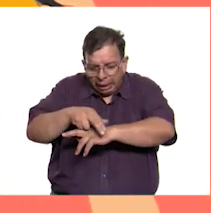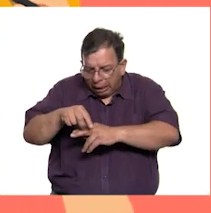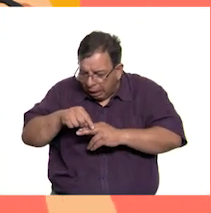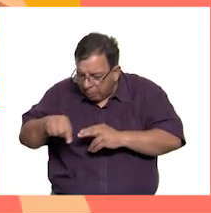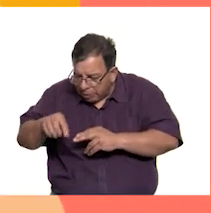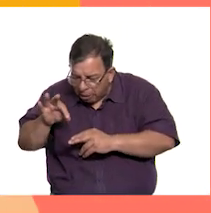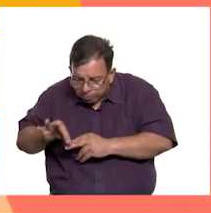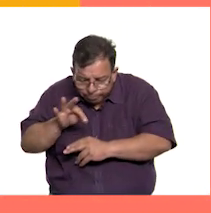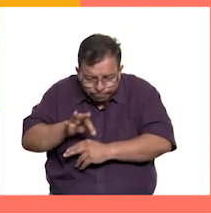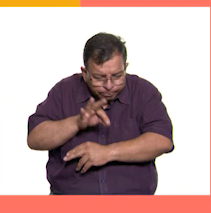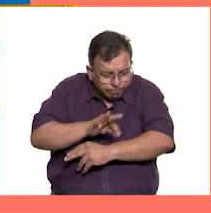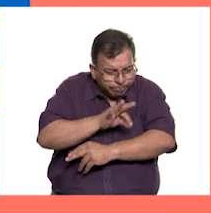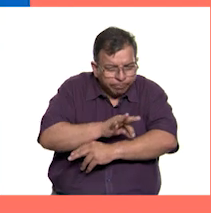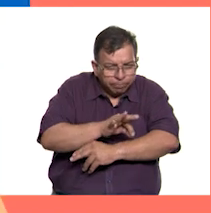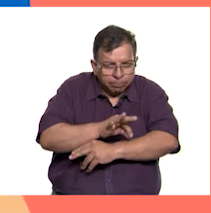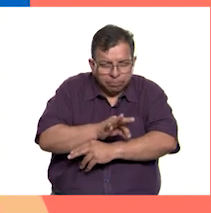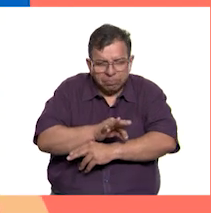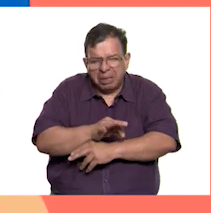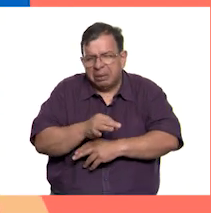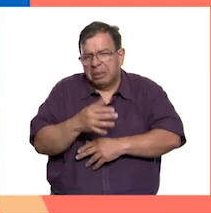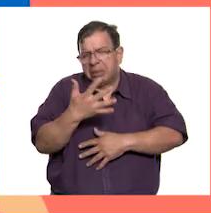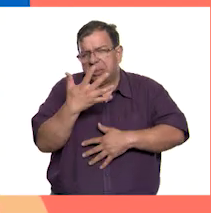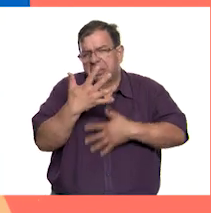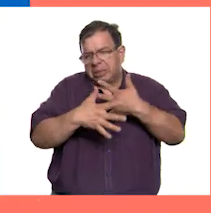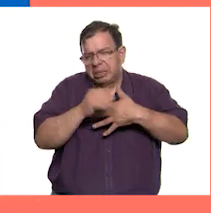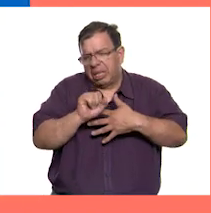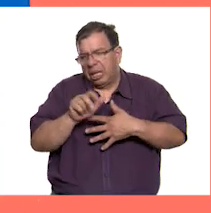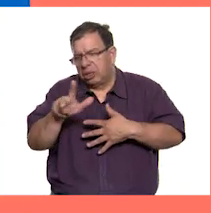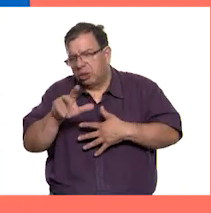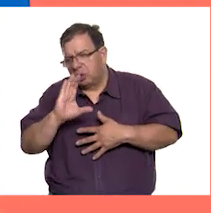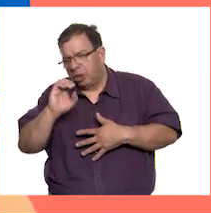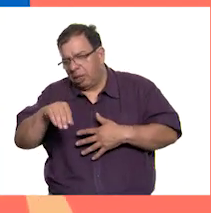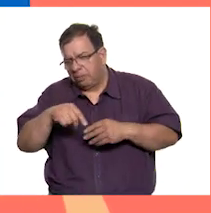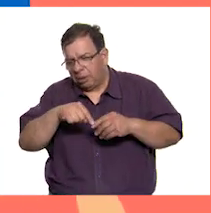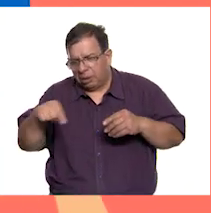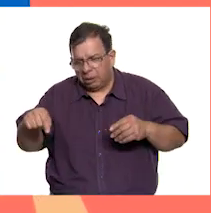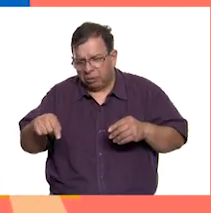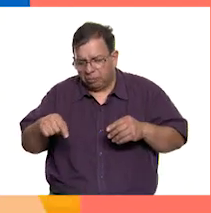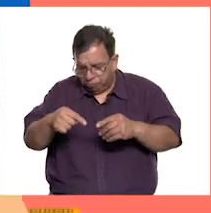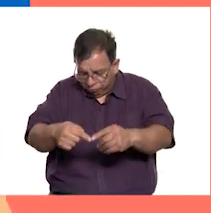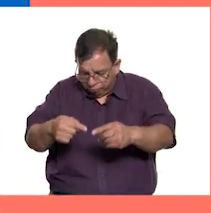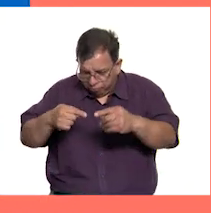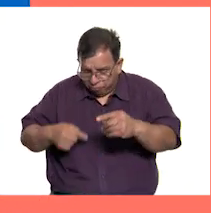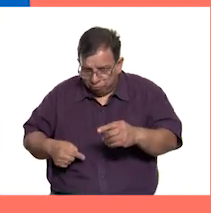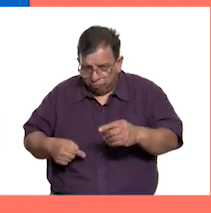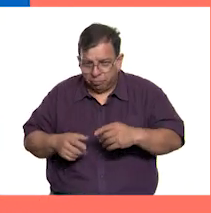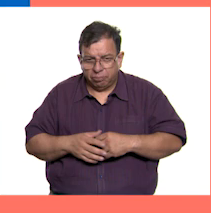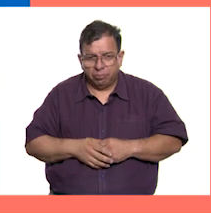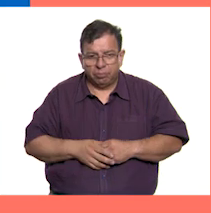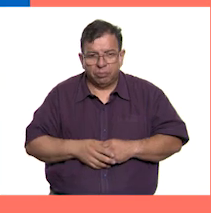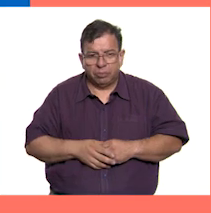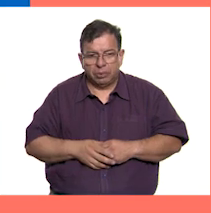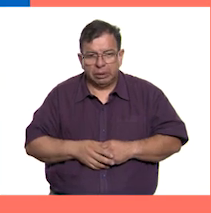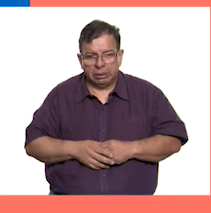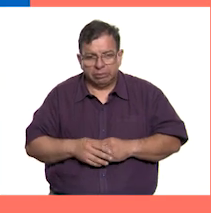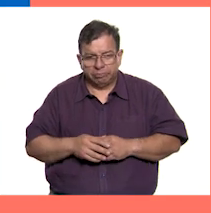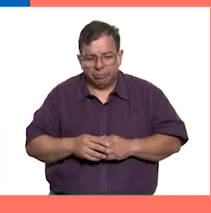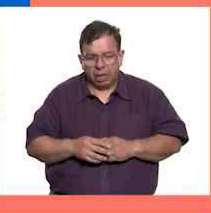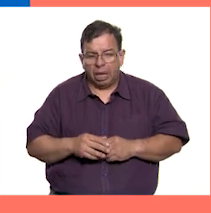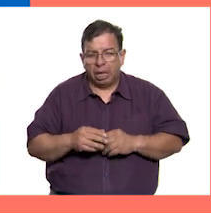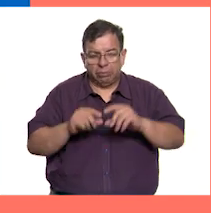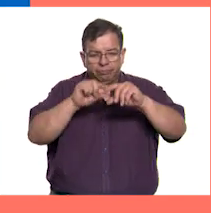el plumón o la pluma de 15 a 18 centímetros de largo de un lado, dejando un margen de